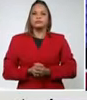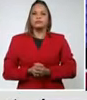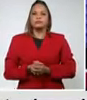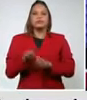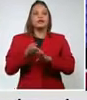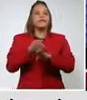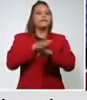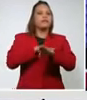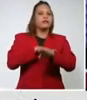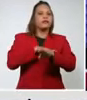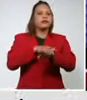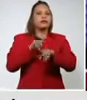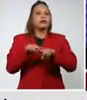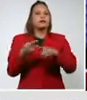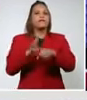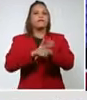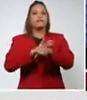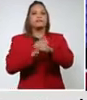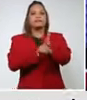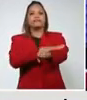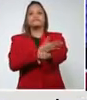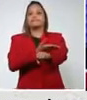antecedentes de hipertensión arterial,